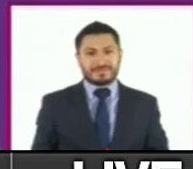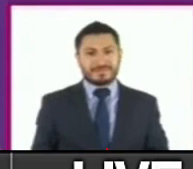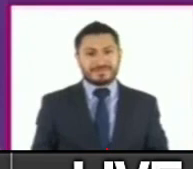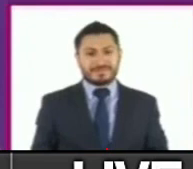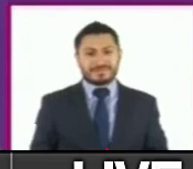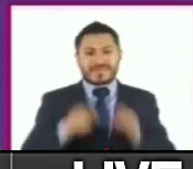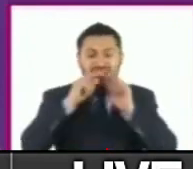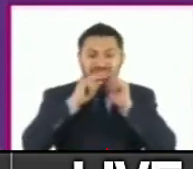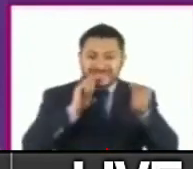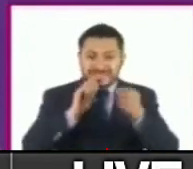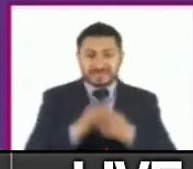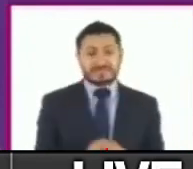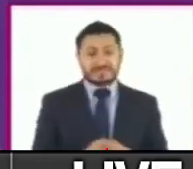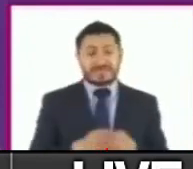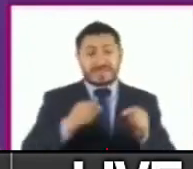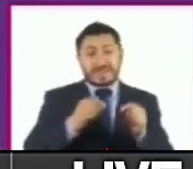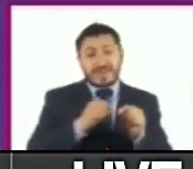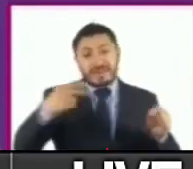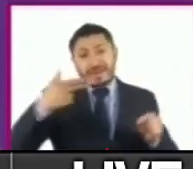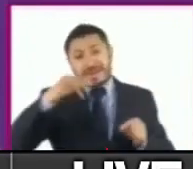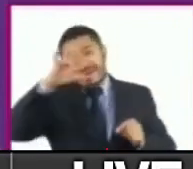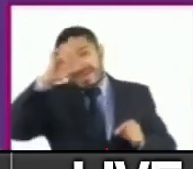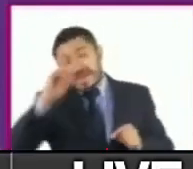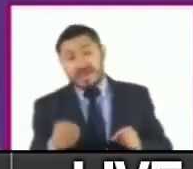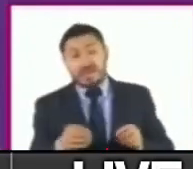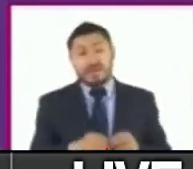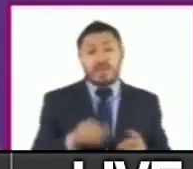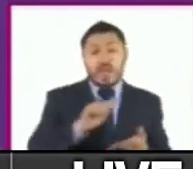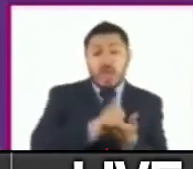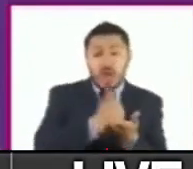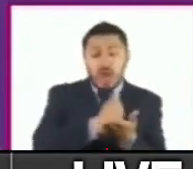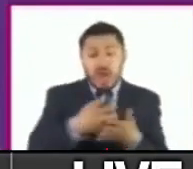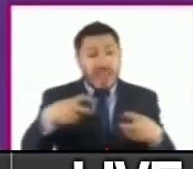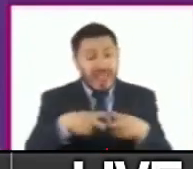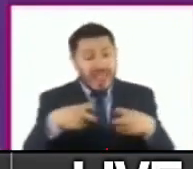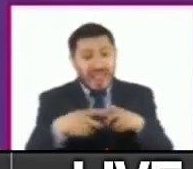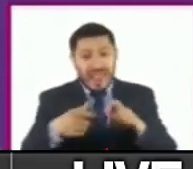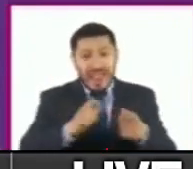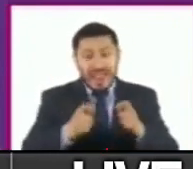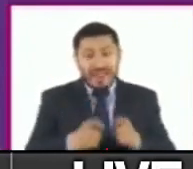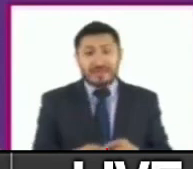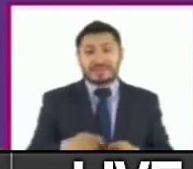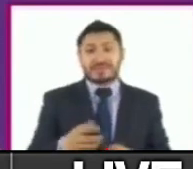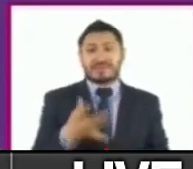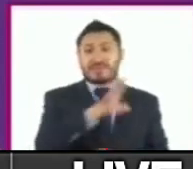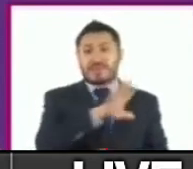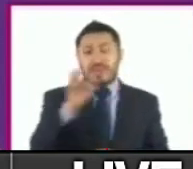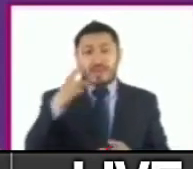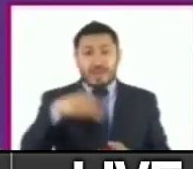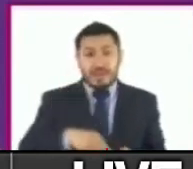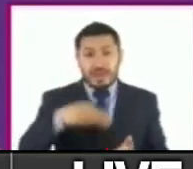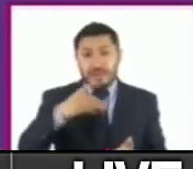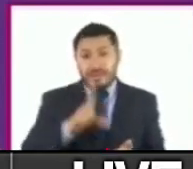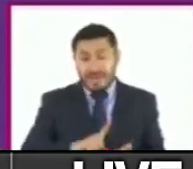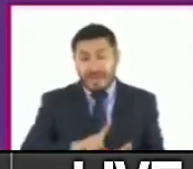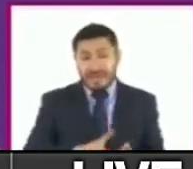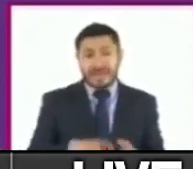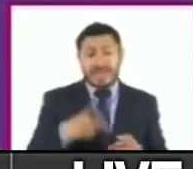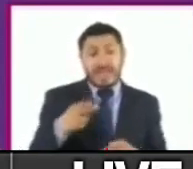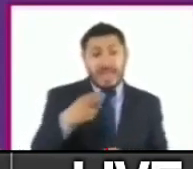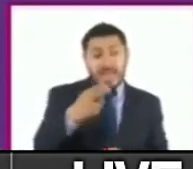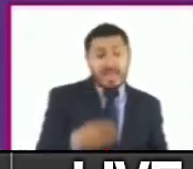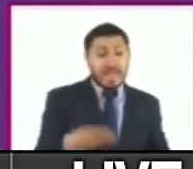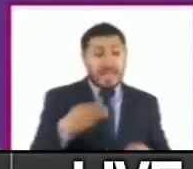Cinta adhesiva, hilo o estambre, una botella de plástico de medio litro, tijeras, material para saltar la